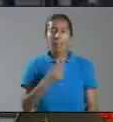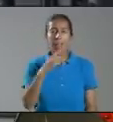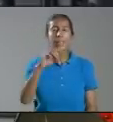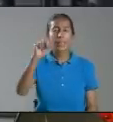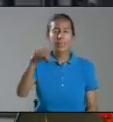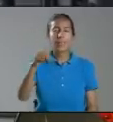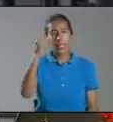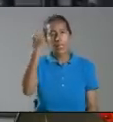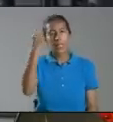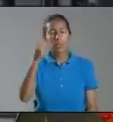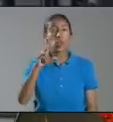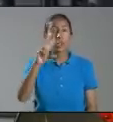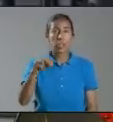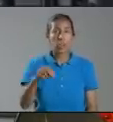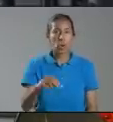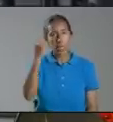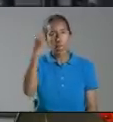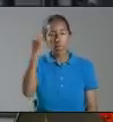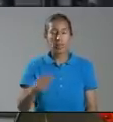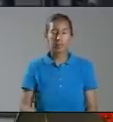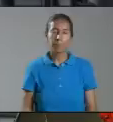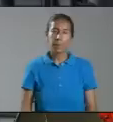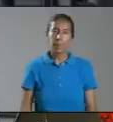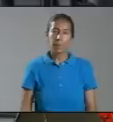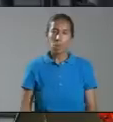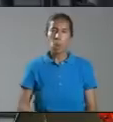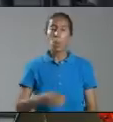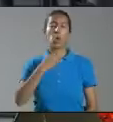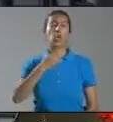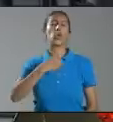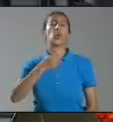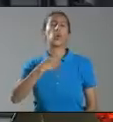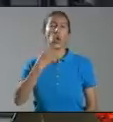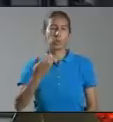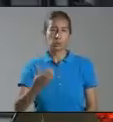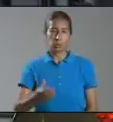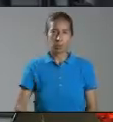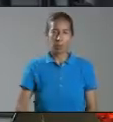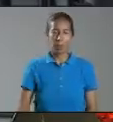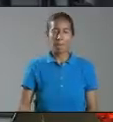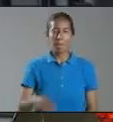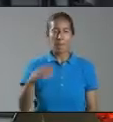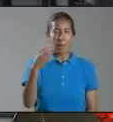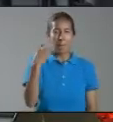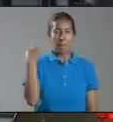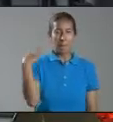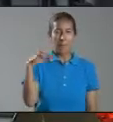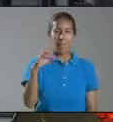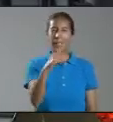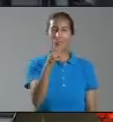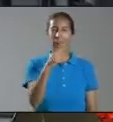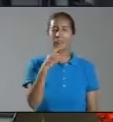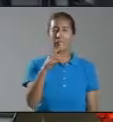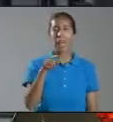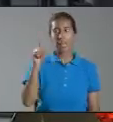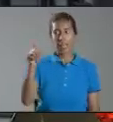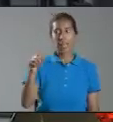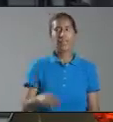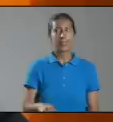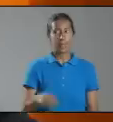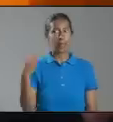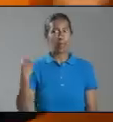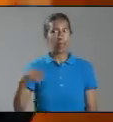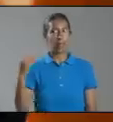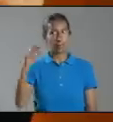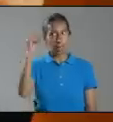¿Ah? Por orgullo. Para que todos los demás digan, ese cuate. Incluso